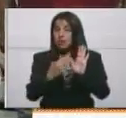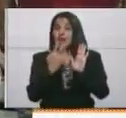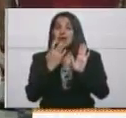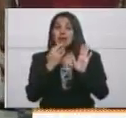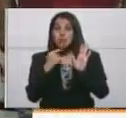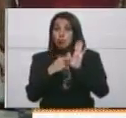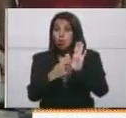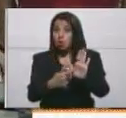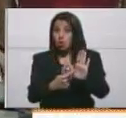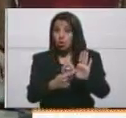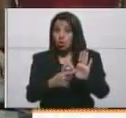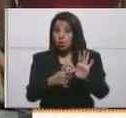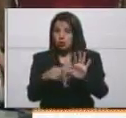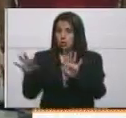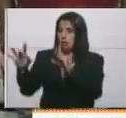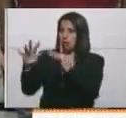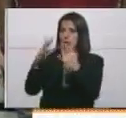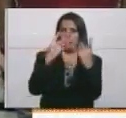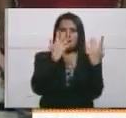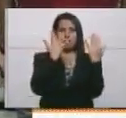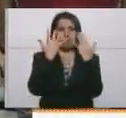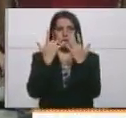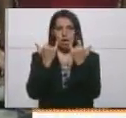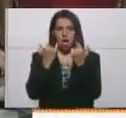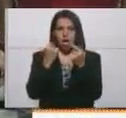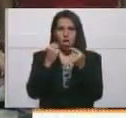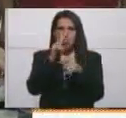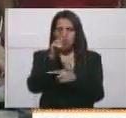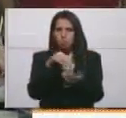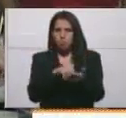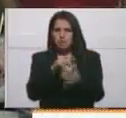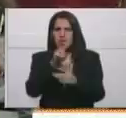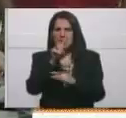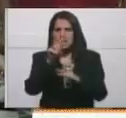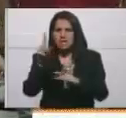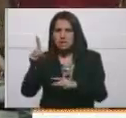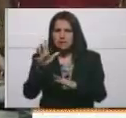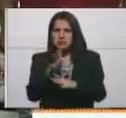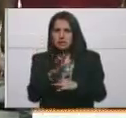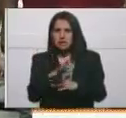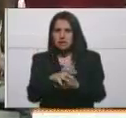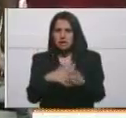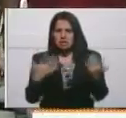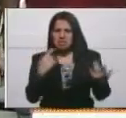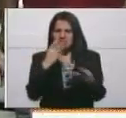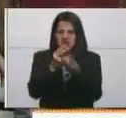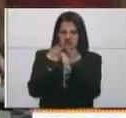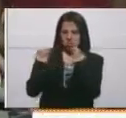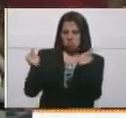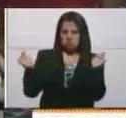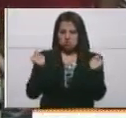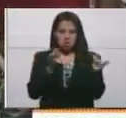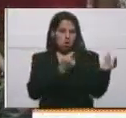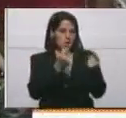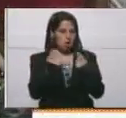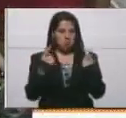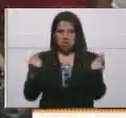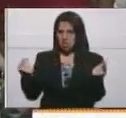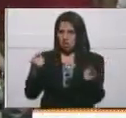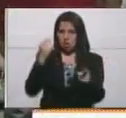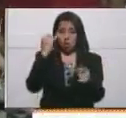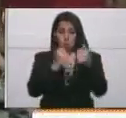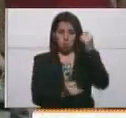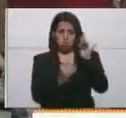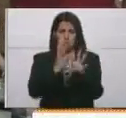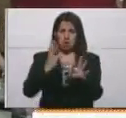la oferta engañosa que hicieron en el 2015, ¿no?, que ellos iban a arreglar la situación económica, que la última cola,